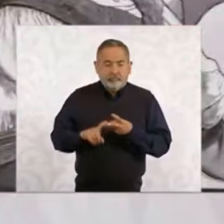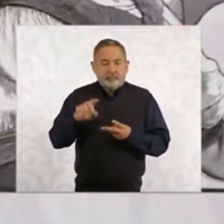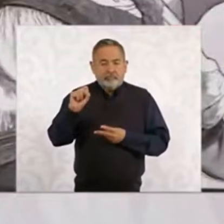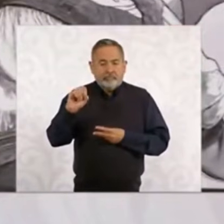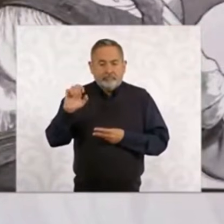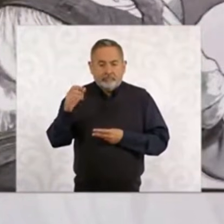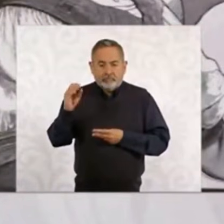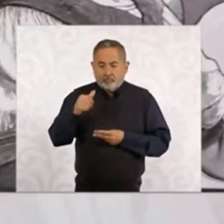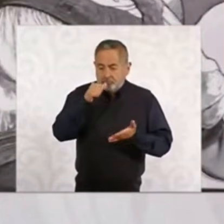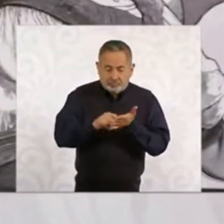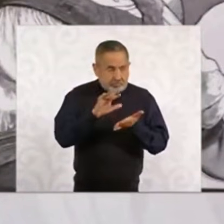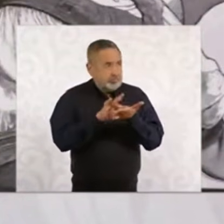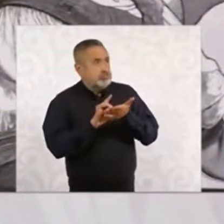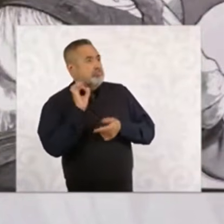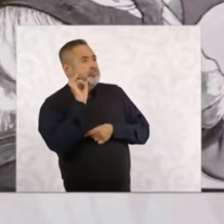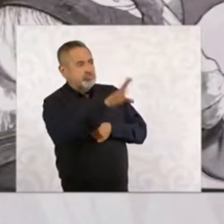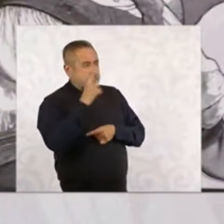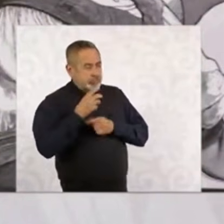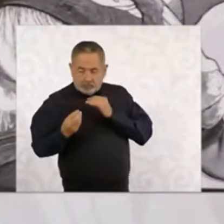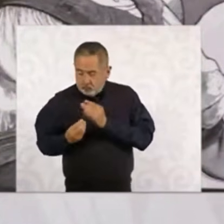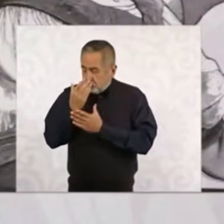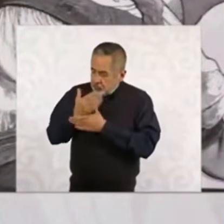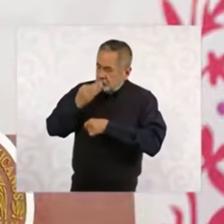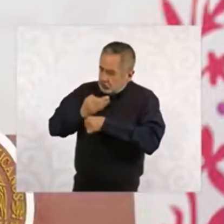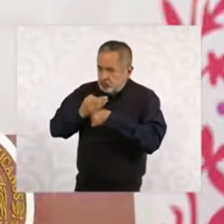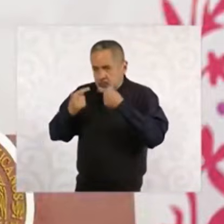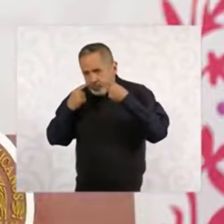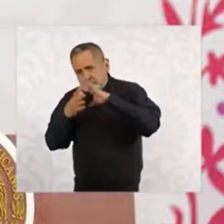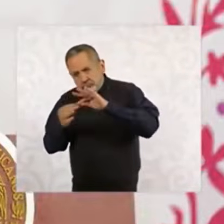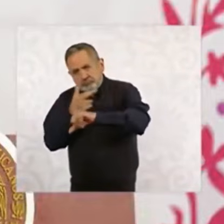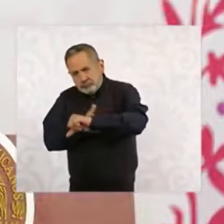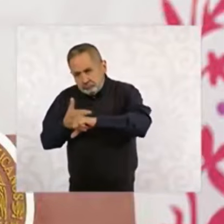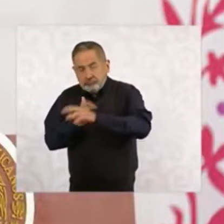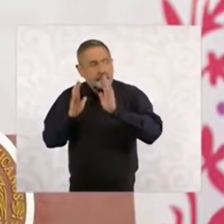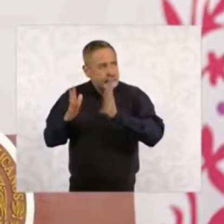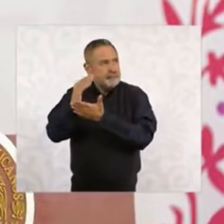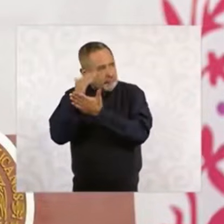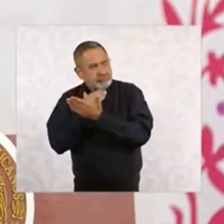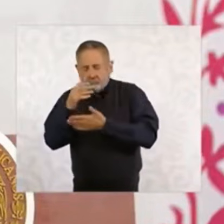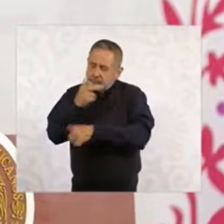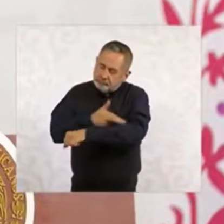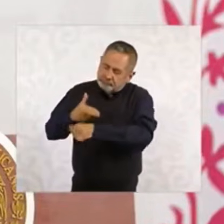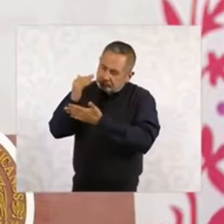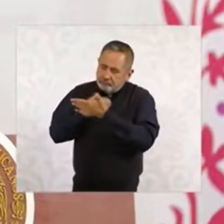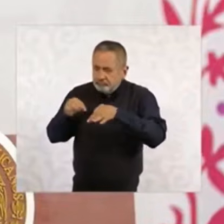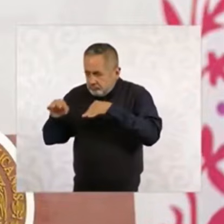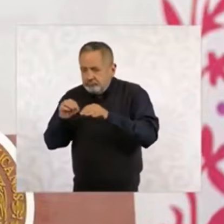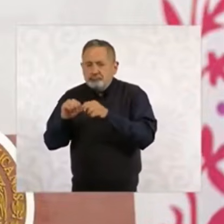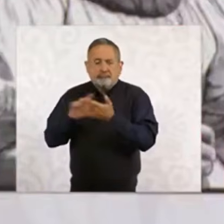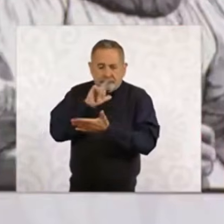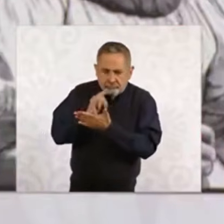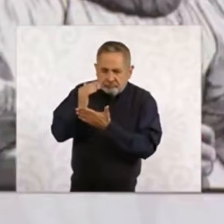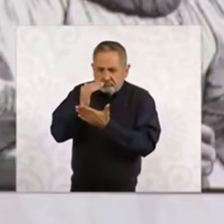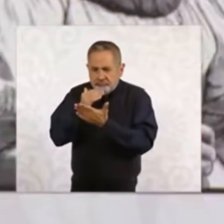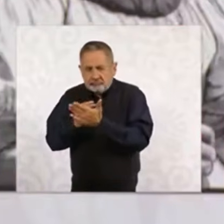documentos al comité diciéndoles pues todo lo nuevo que se está trabajando, lo que se está haciendo, los cambios en la legislación, el trabajo que se está haciendo con los